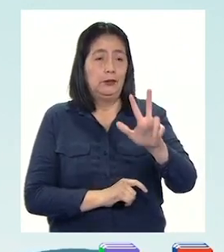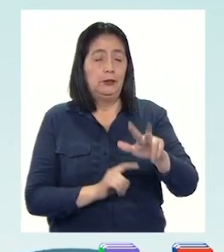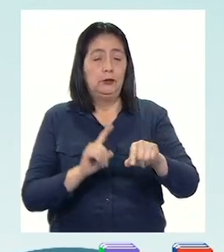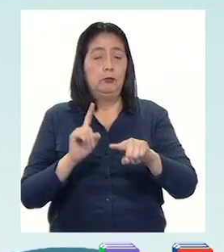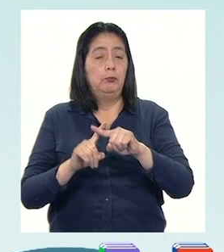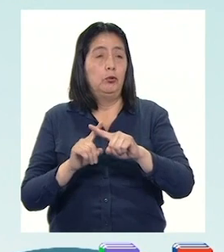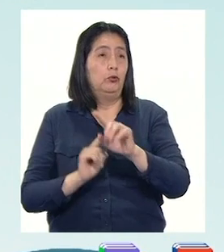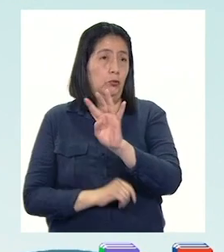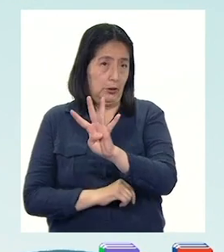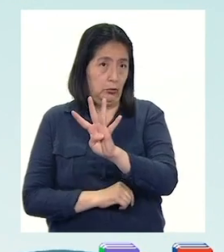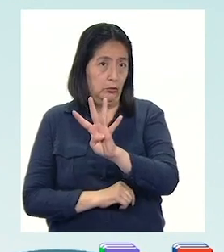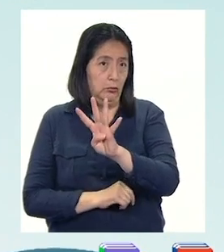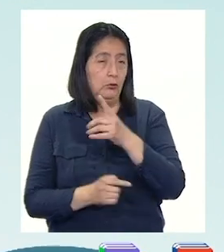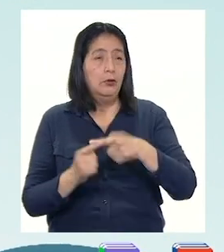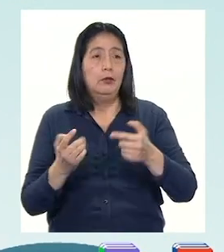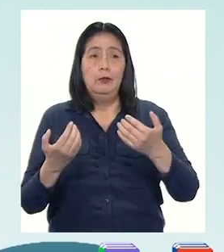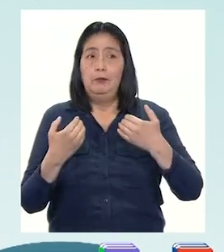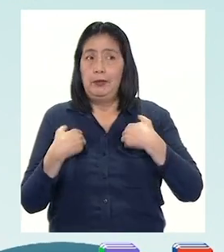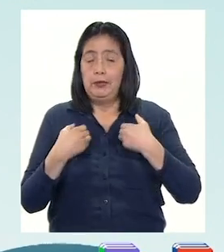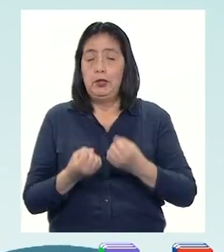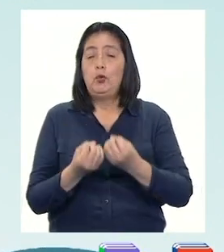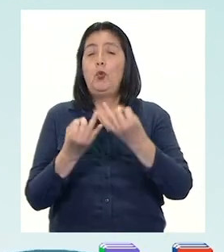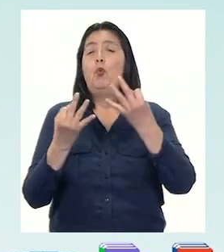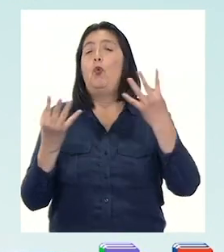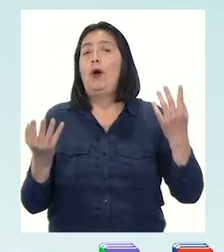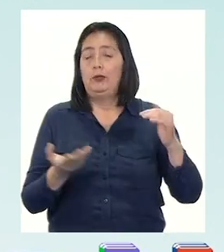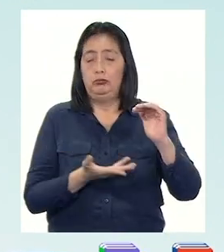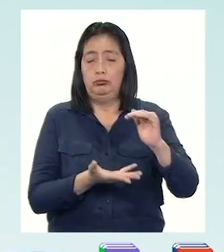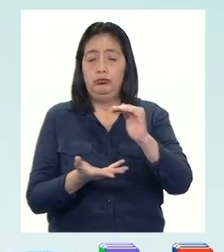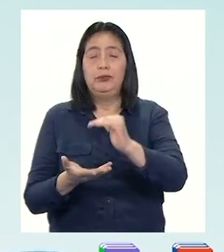43 por 4 para obtener el total de